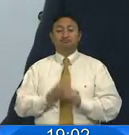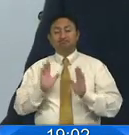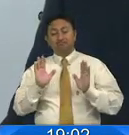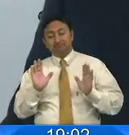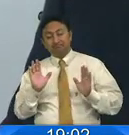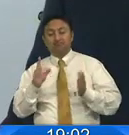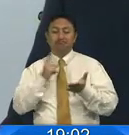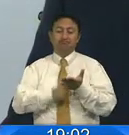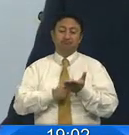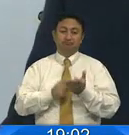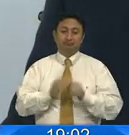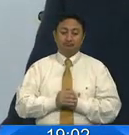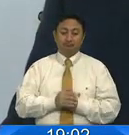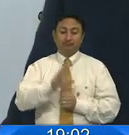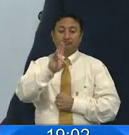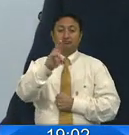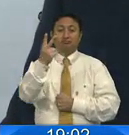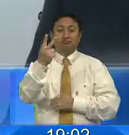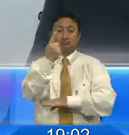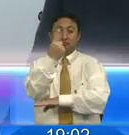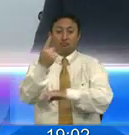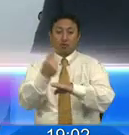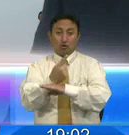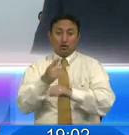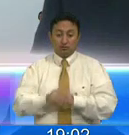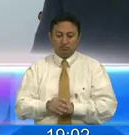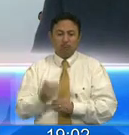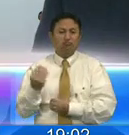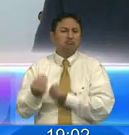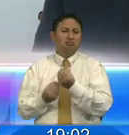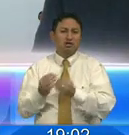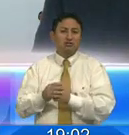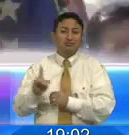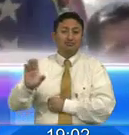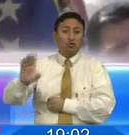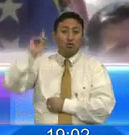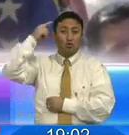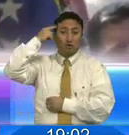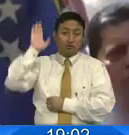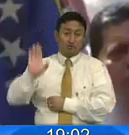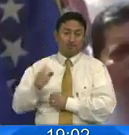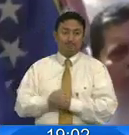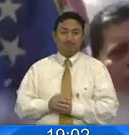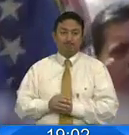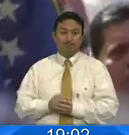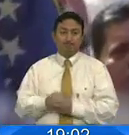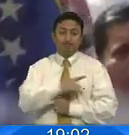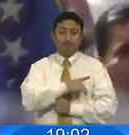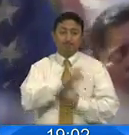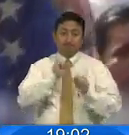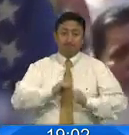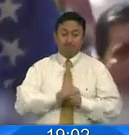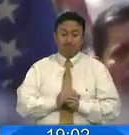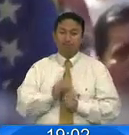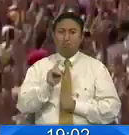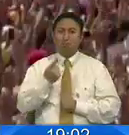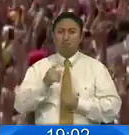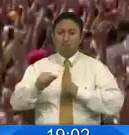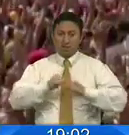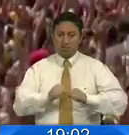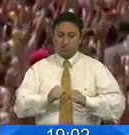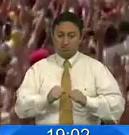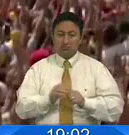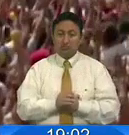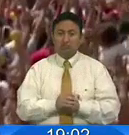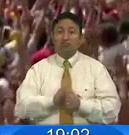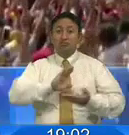que ocurre después de las 72 horas que action toma el gobierno de maduro esta es sin duda una de las acciones más esperadas tanto